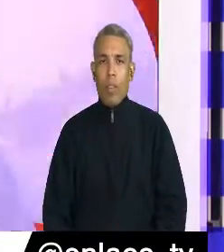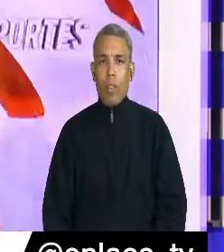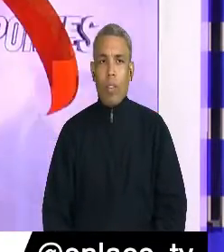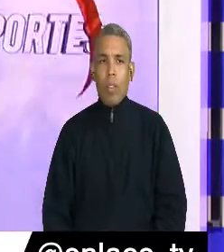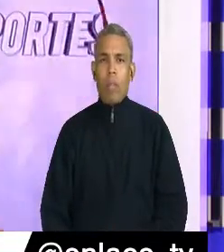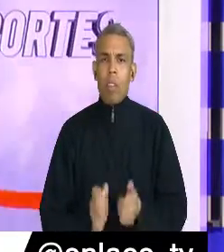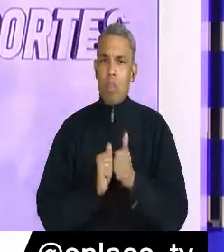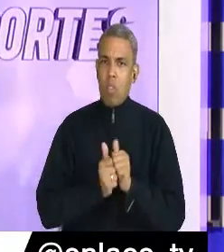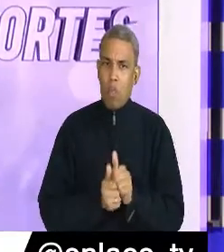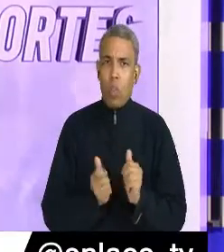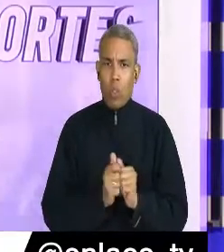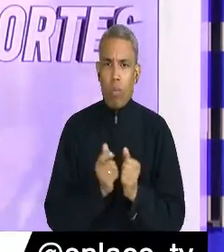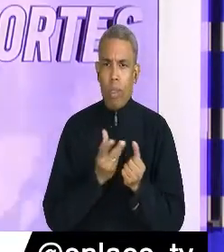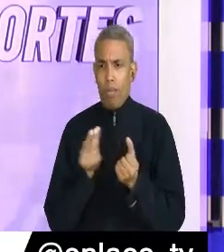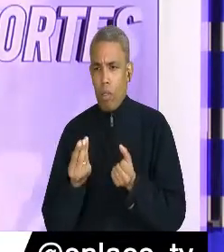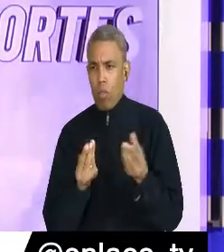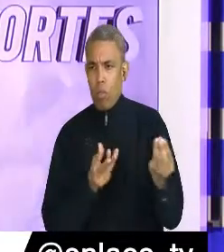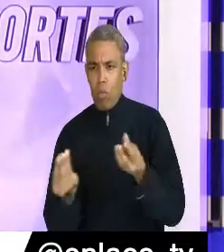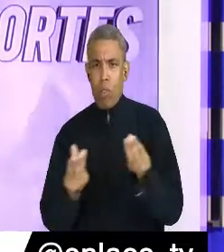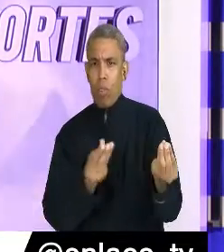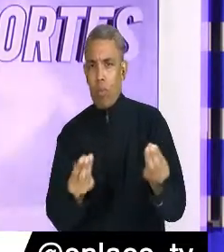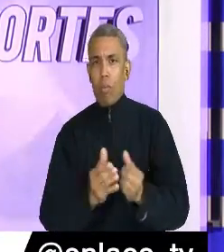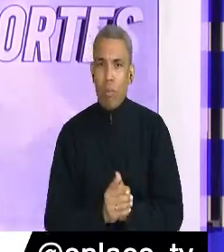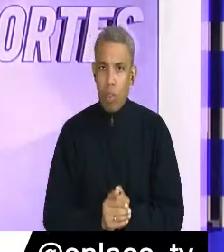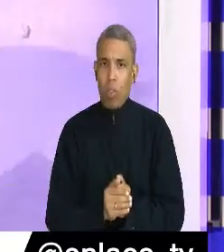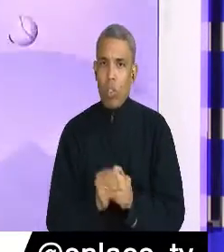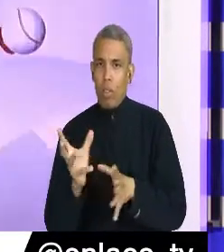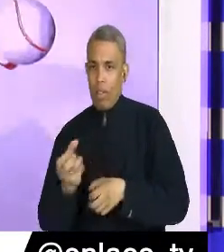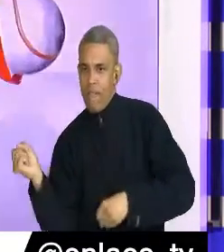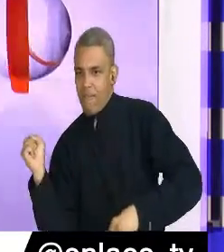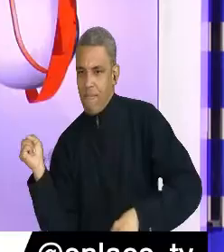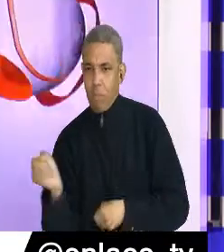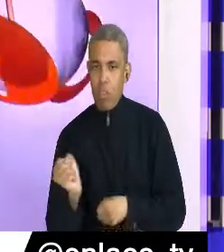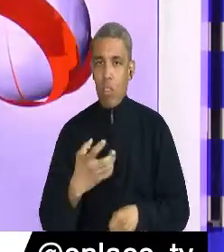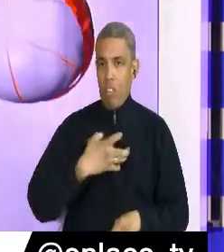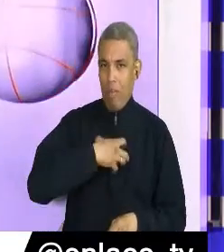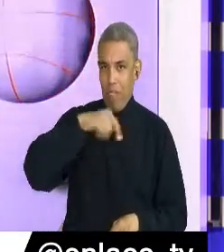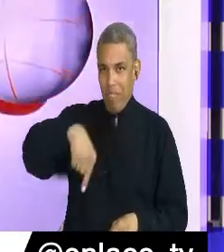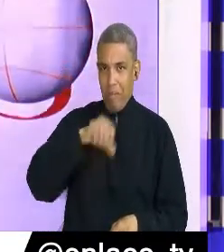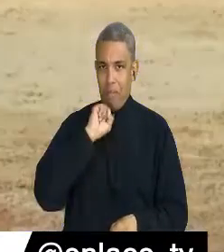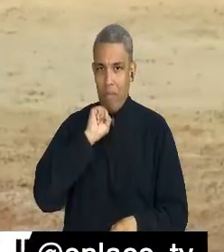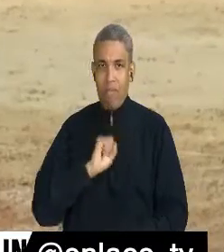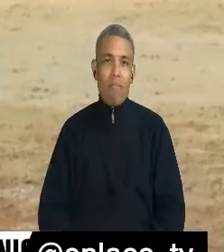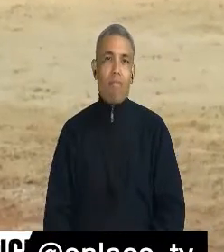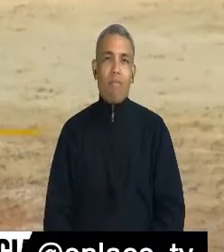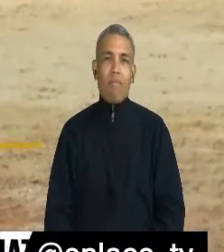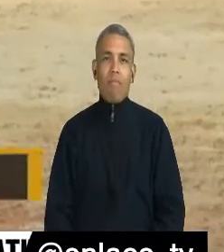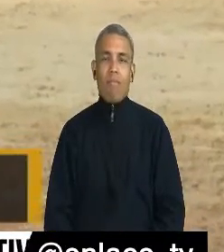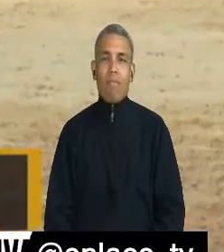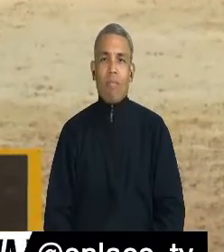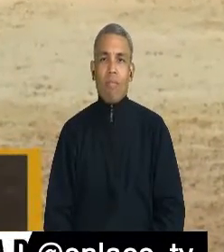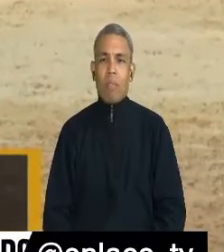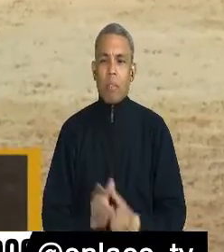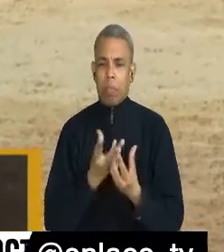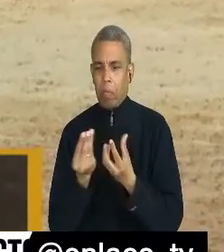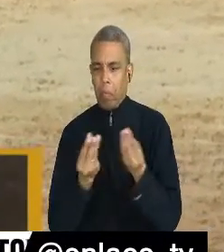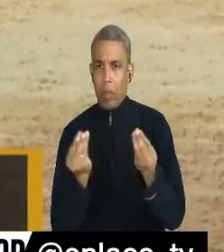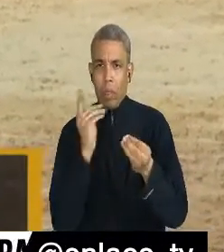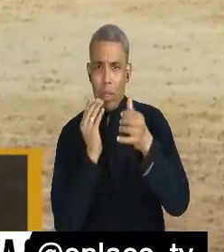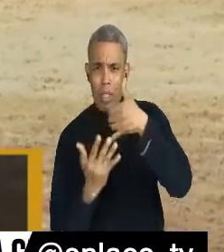participan 10 equipos del torneo de sóftbol que se realiza en nuestra ciudad las elecciones de 10 departamentos